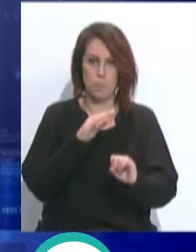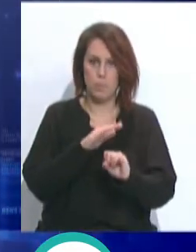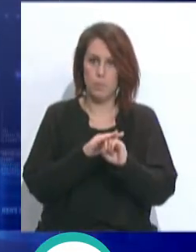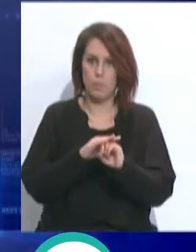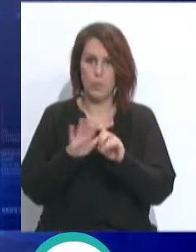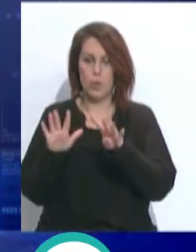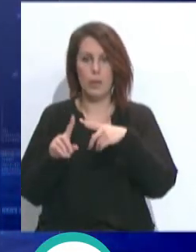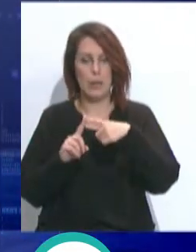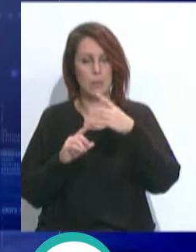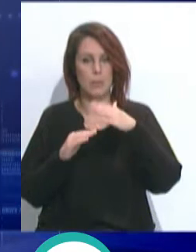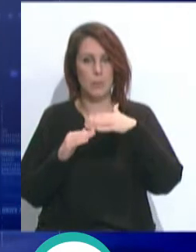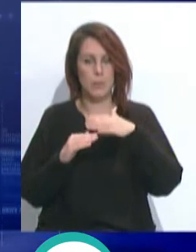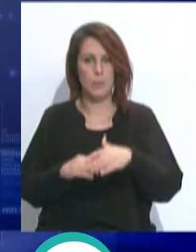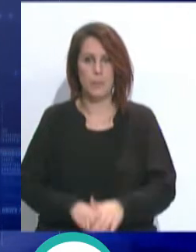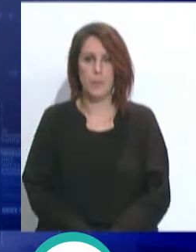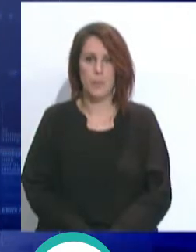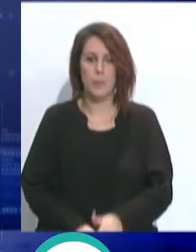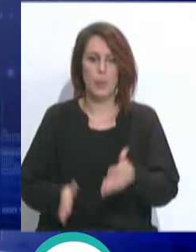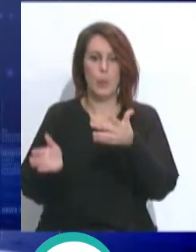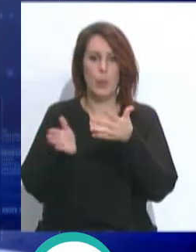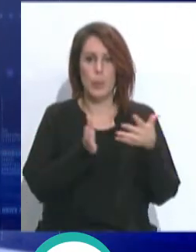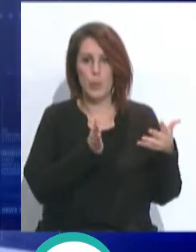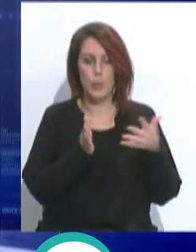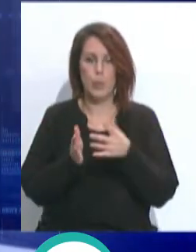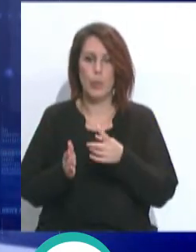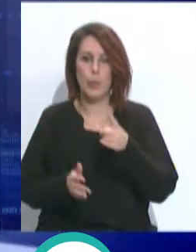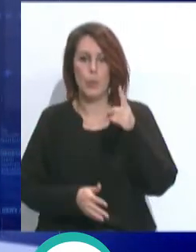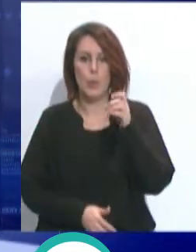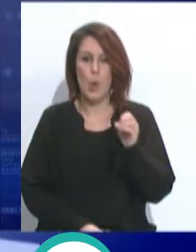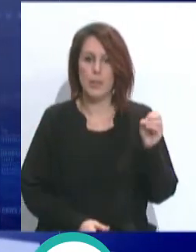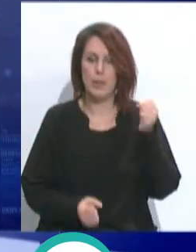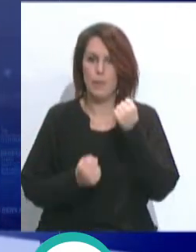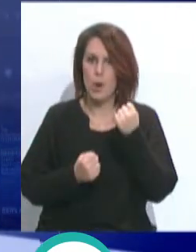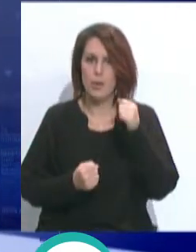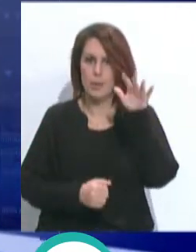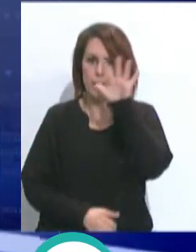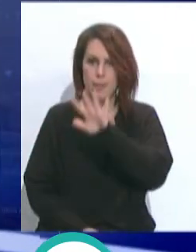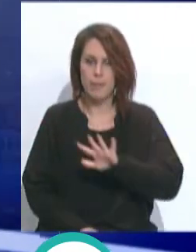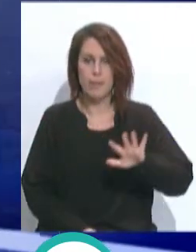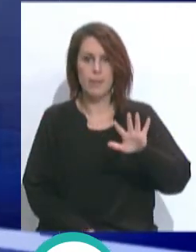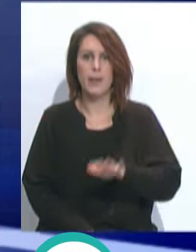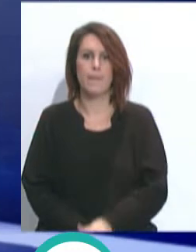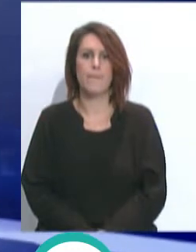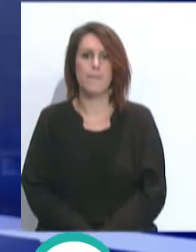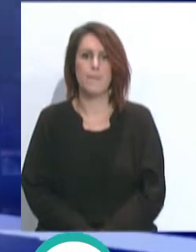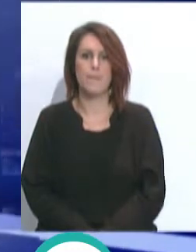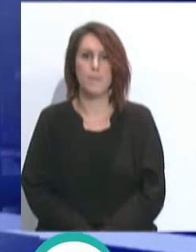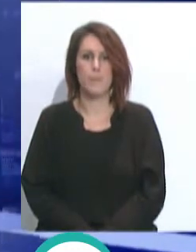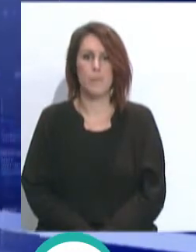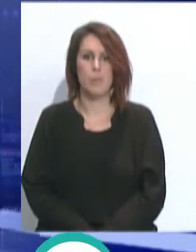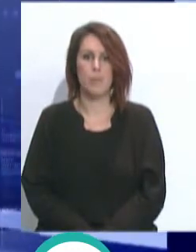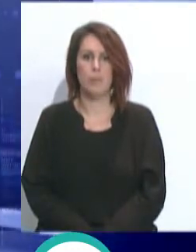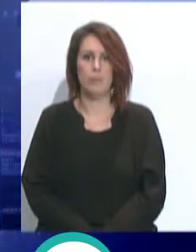y los 9 grados de mínima. Los vientos serán del noroeste, fuertes en el litoral.